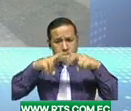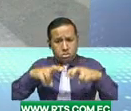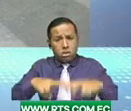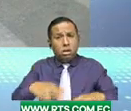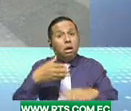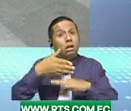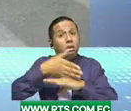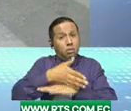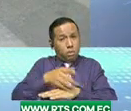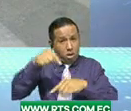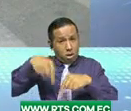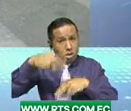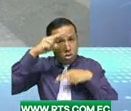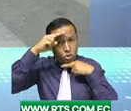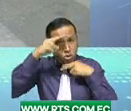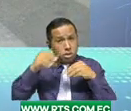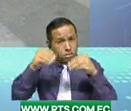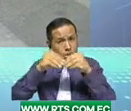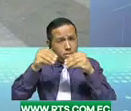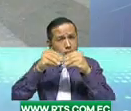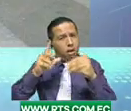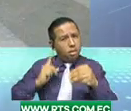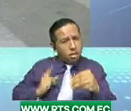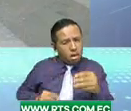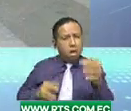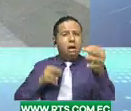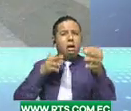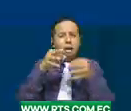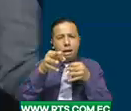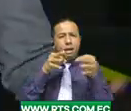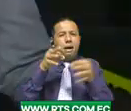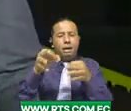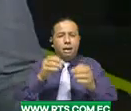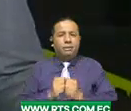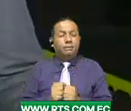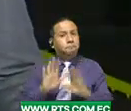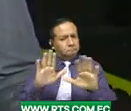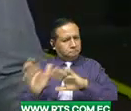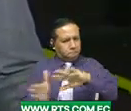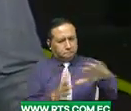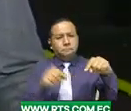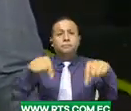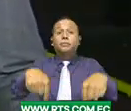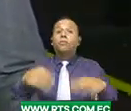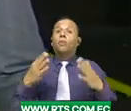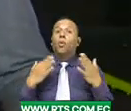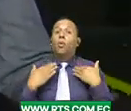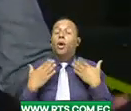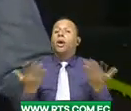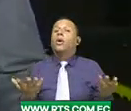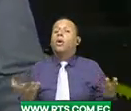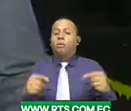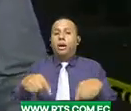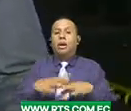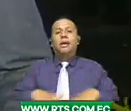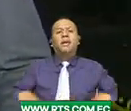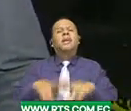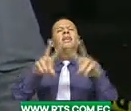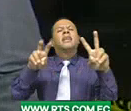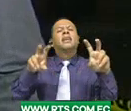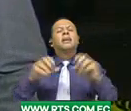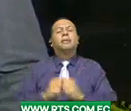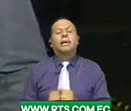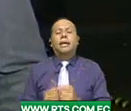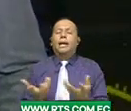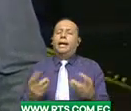próximas emisiones de La Noticia vamos a tener más detalles respecto a ese tema. Pero por otra parte, acá en la ciudad de Guayaquil continuamos en el tema de